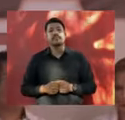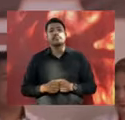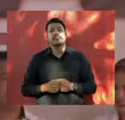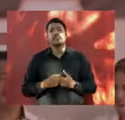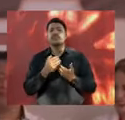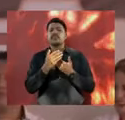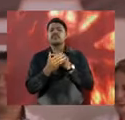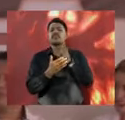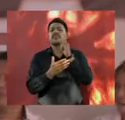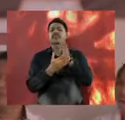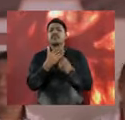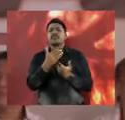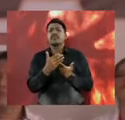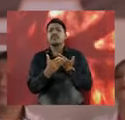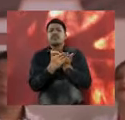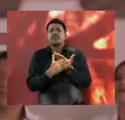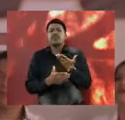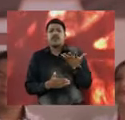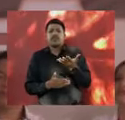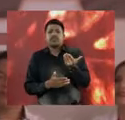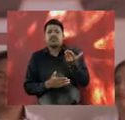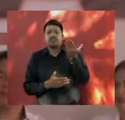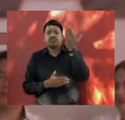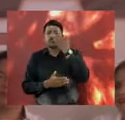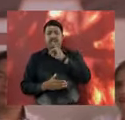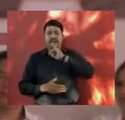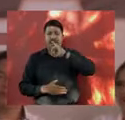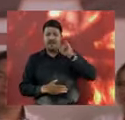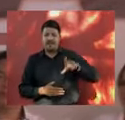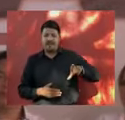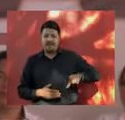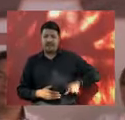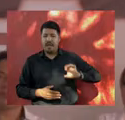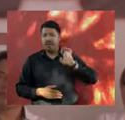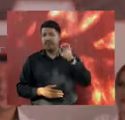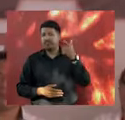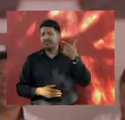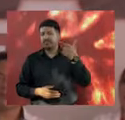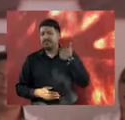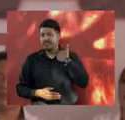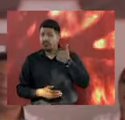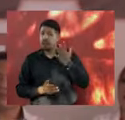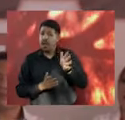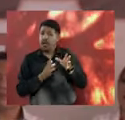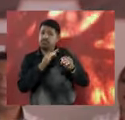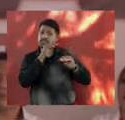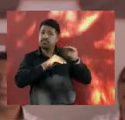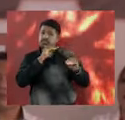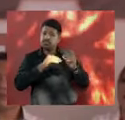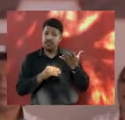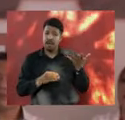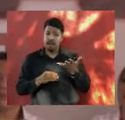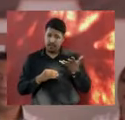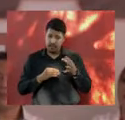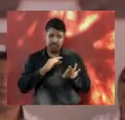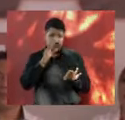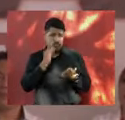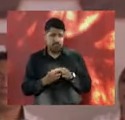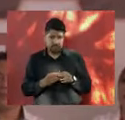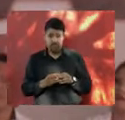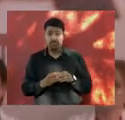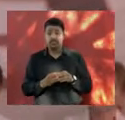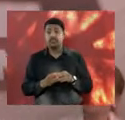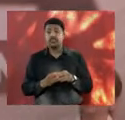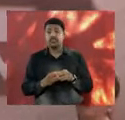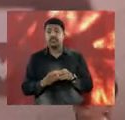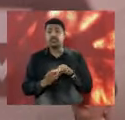un programa que hice cuando fui jefa de gobierno en la Ciudad de México. Le dimos beca a